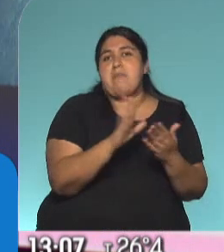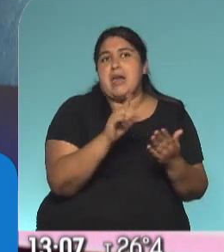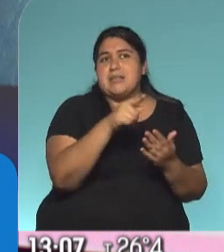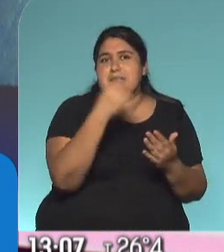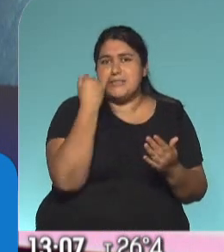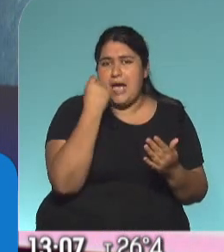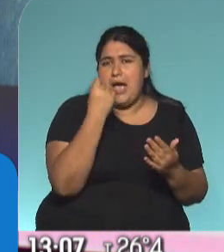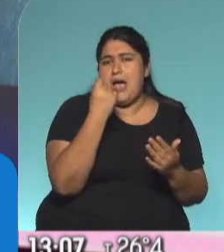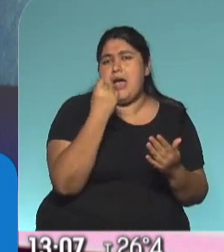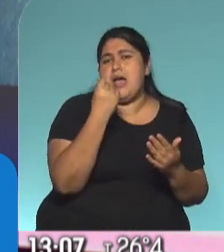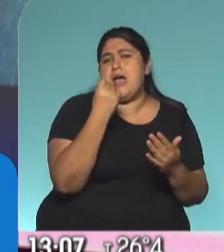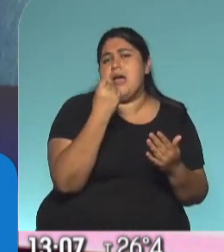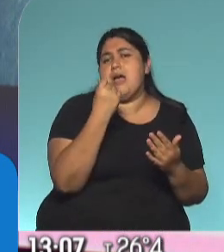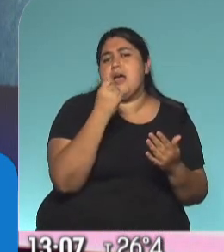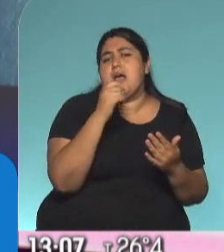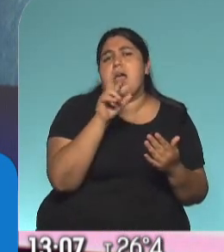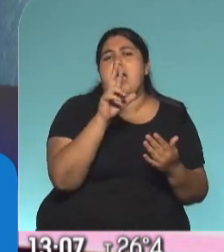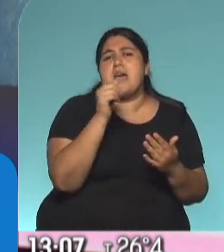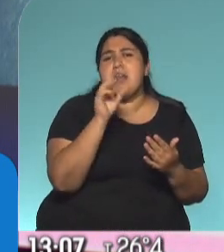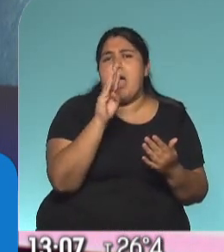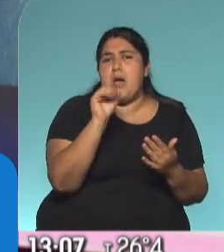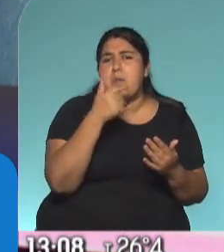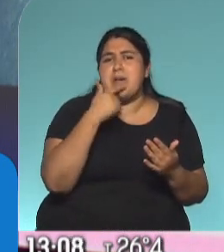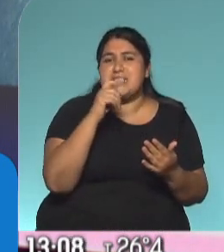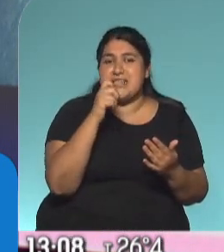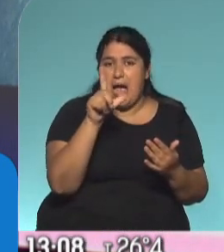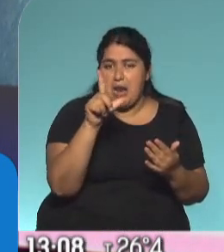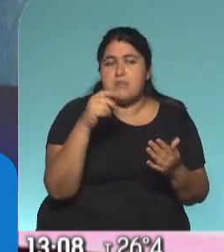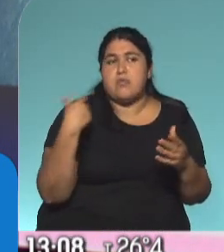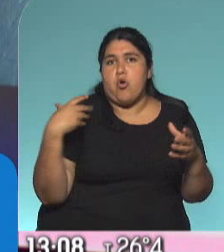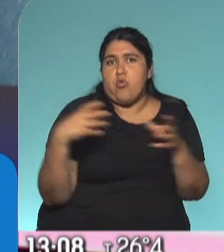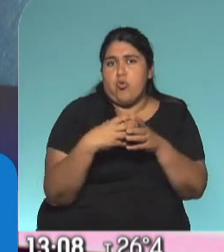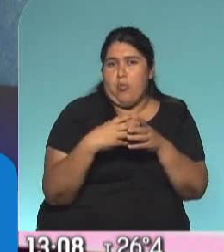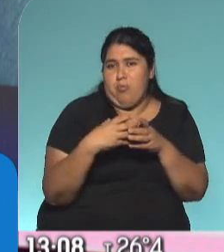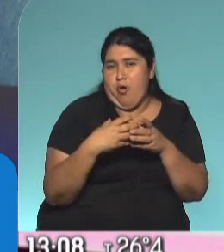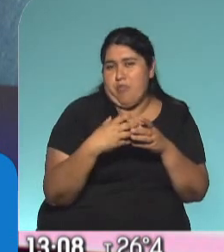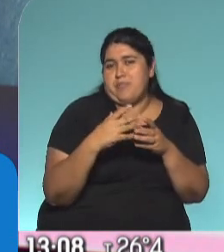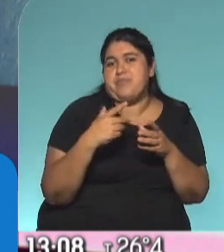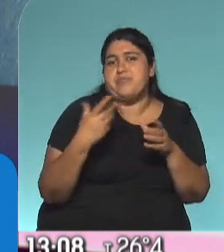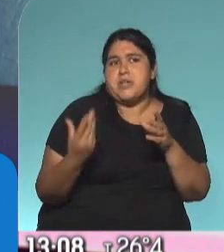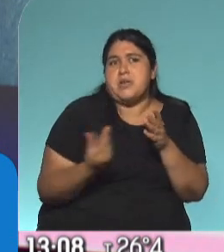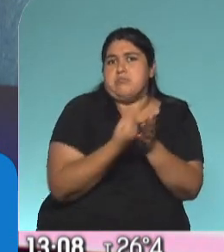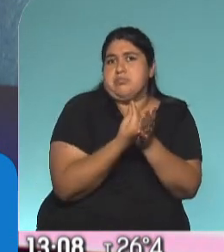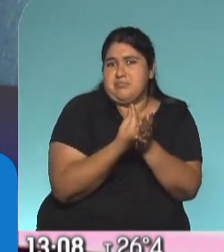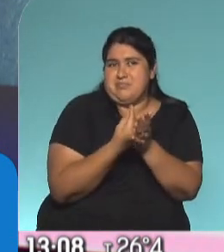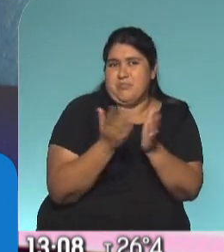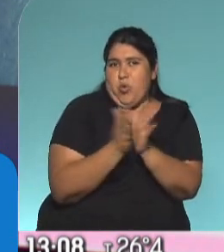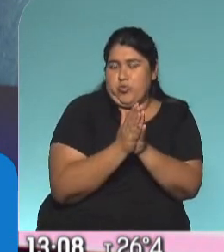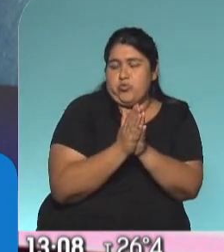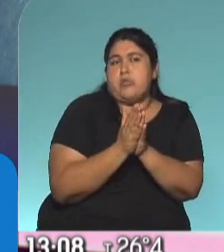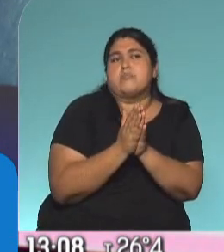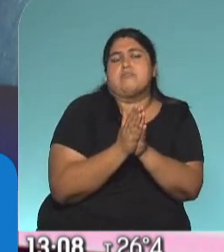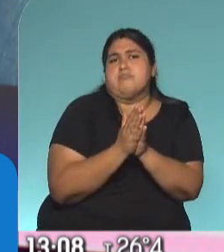un segundo lugar a Carlos Rabascal, su compañero de fórmula, que para muchos era mejor candidato que Arauz,